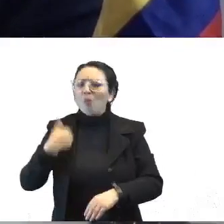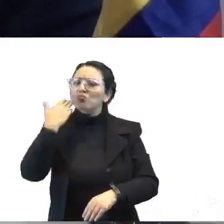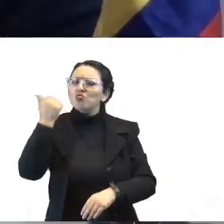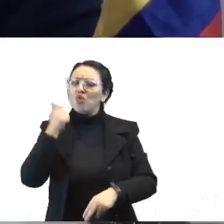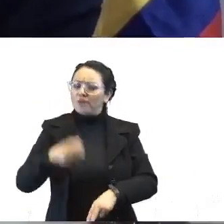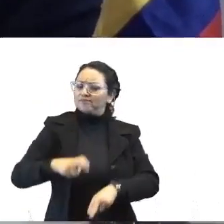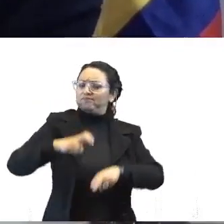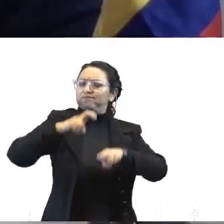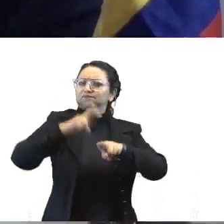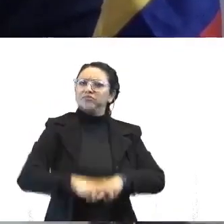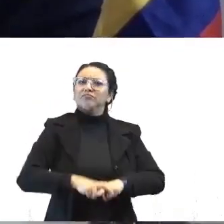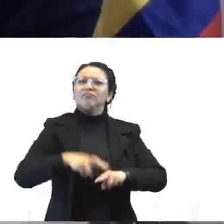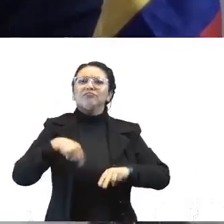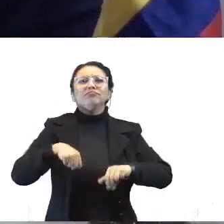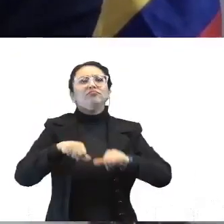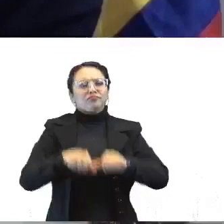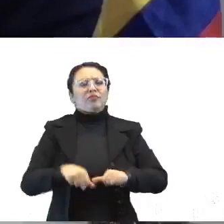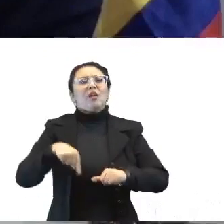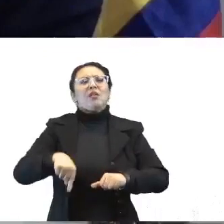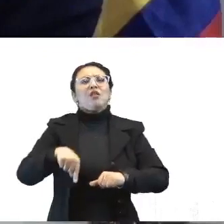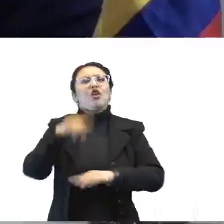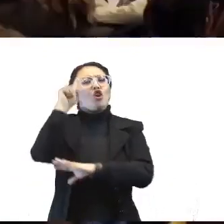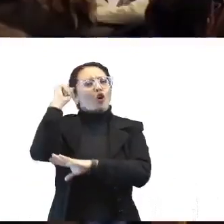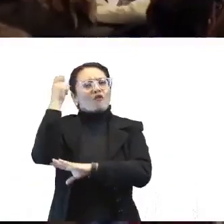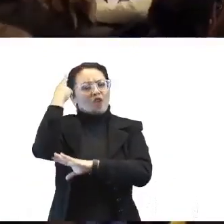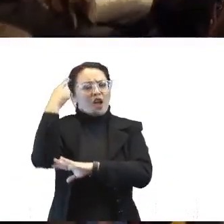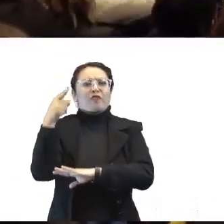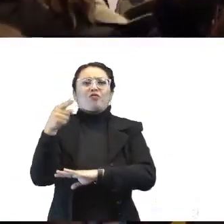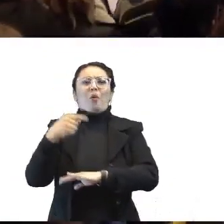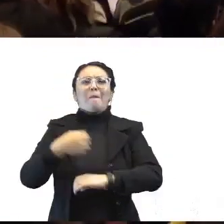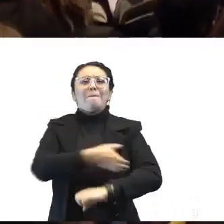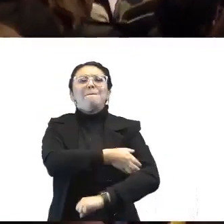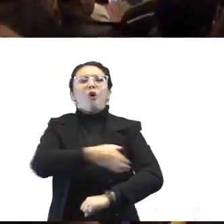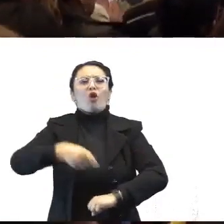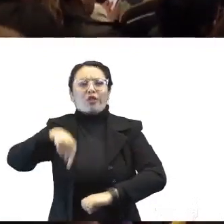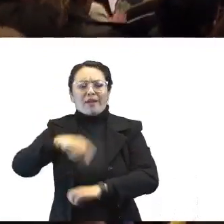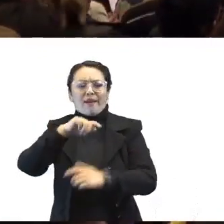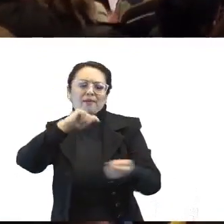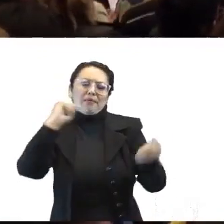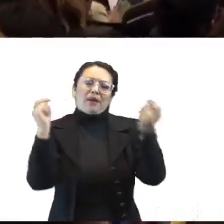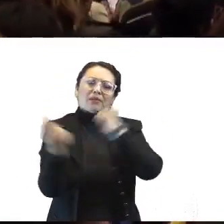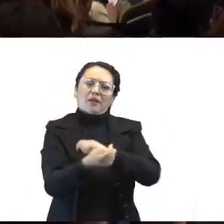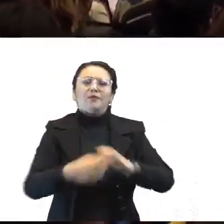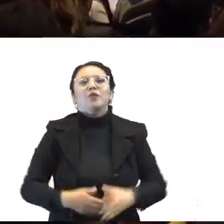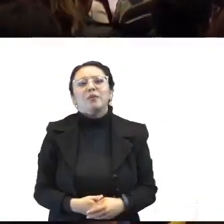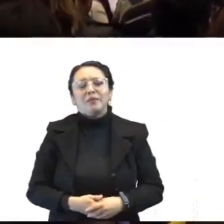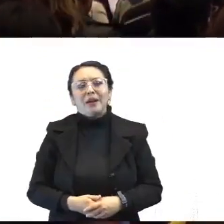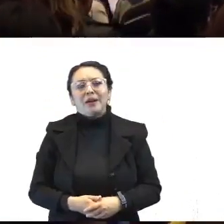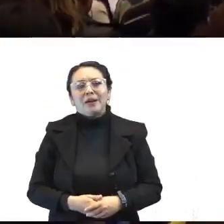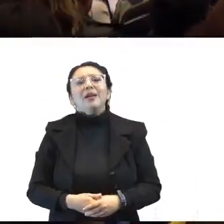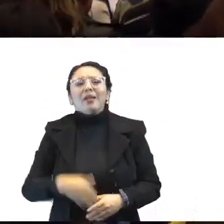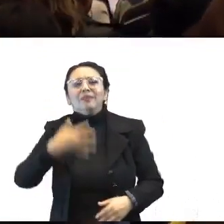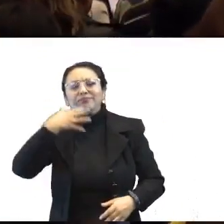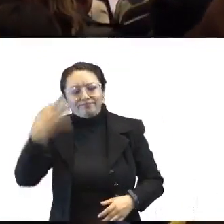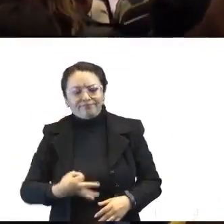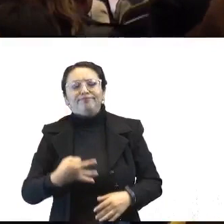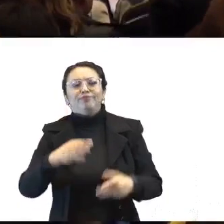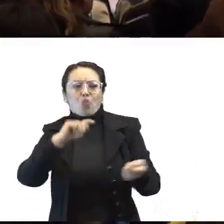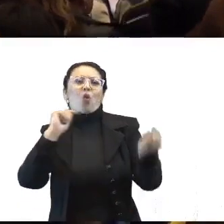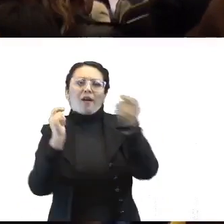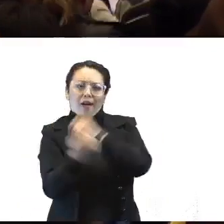del poder en este país para transformar el cambio, para lograr el cambio real.